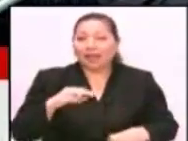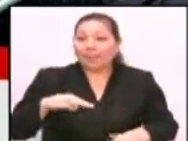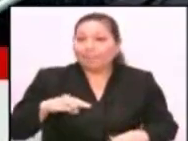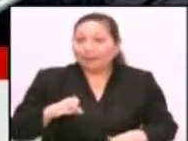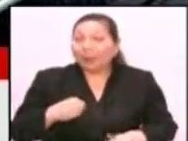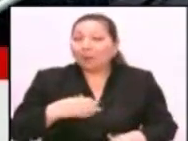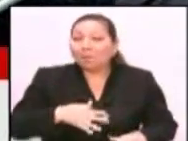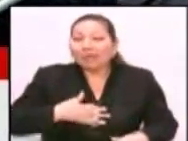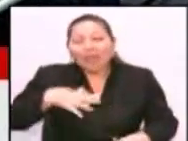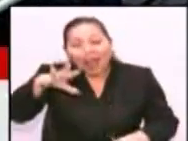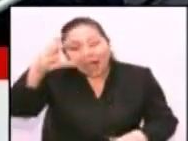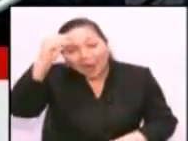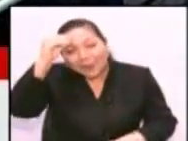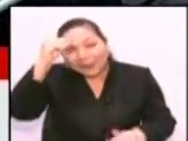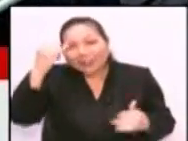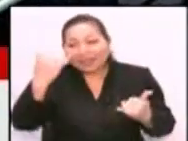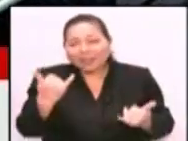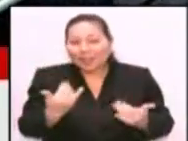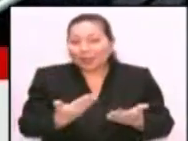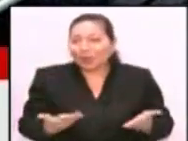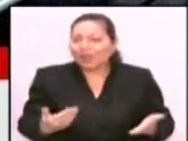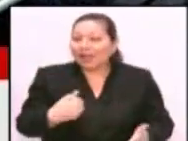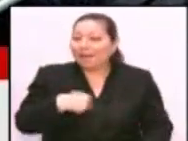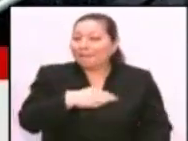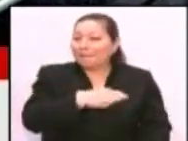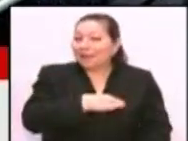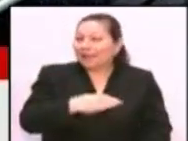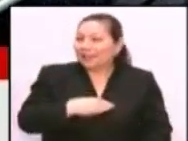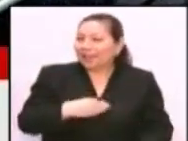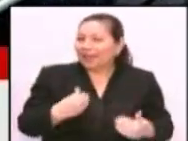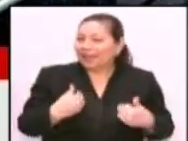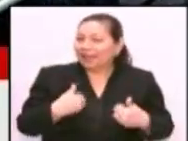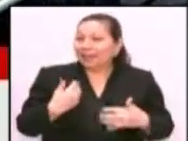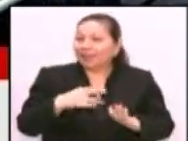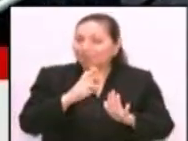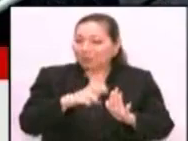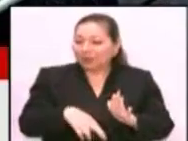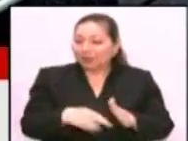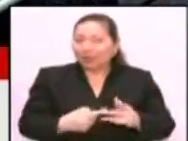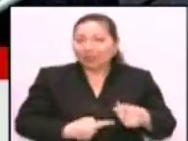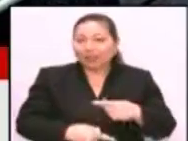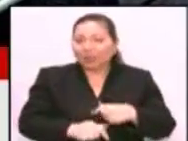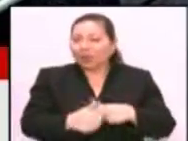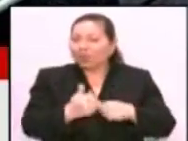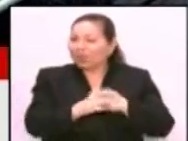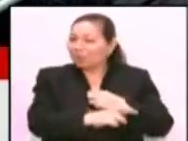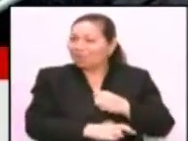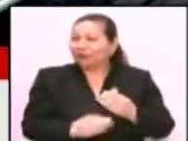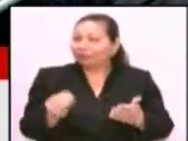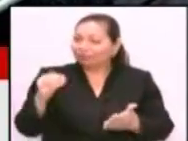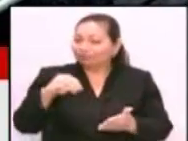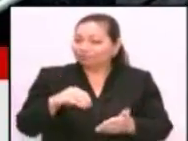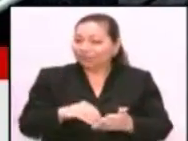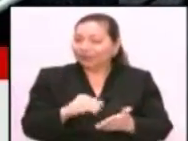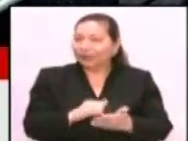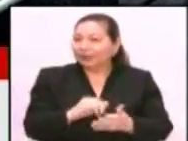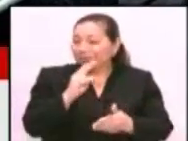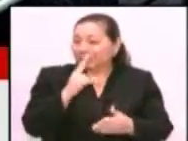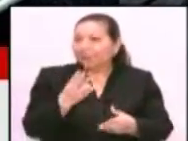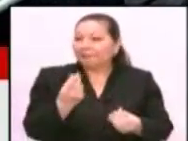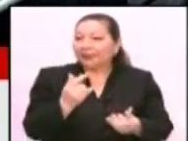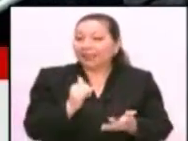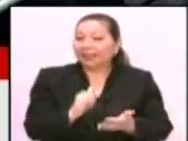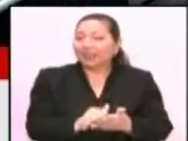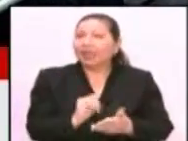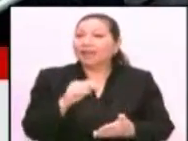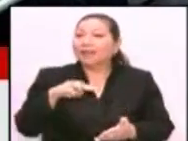pueda aprender de esta cosa que el Ministerio tiene ya como un programa que lo ha traído de otra parte y lo está implementando en el Perú, para